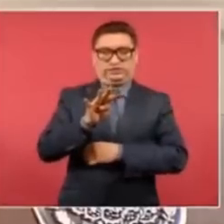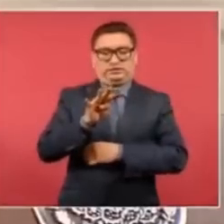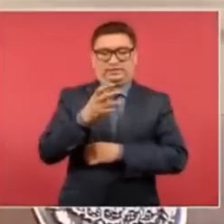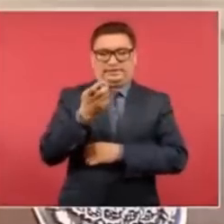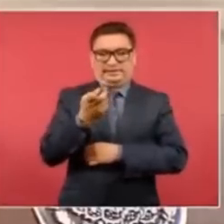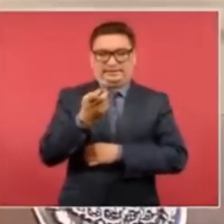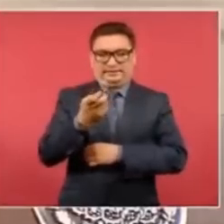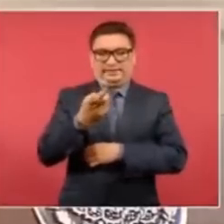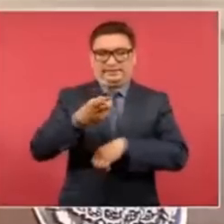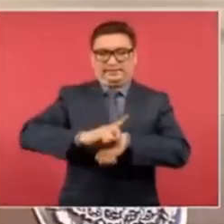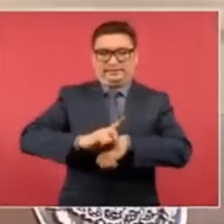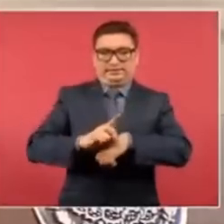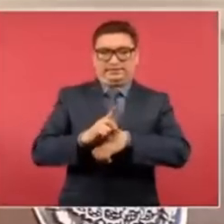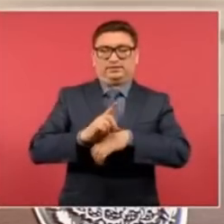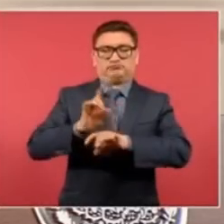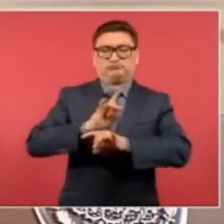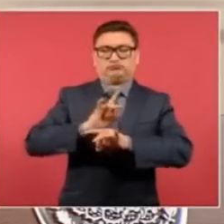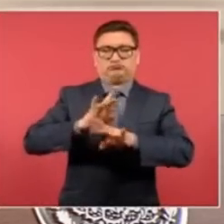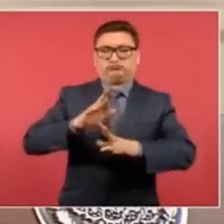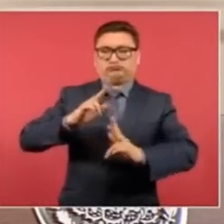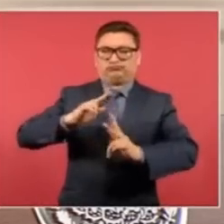que es asesinado